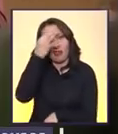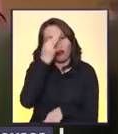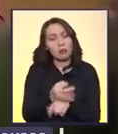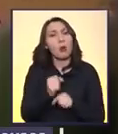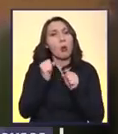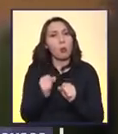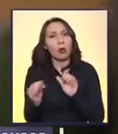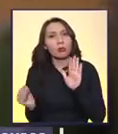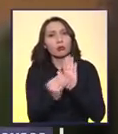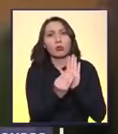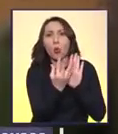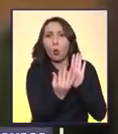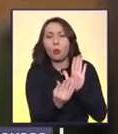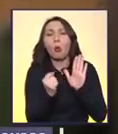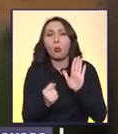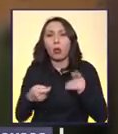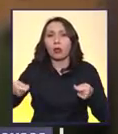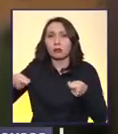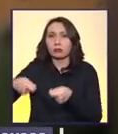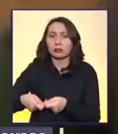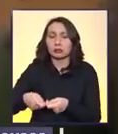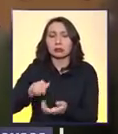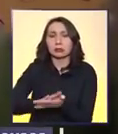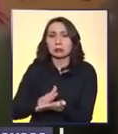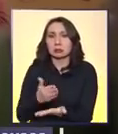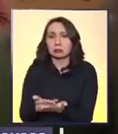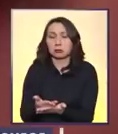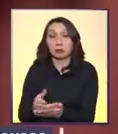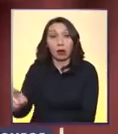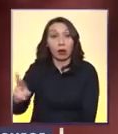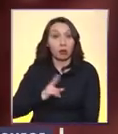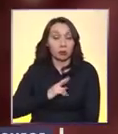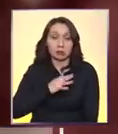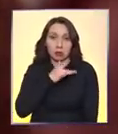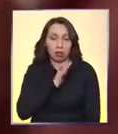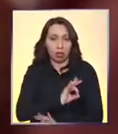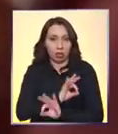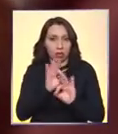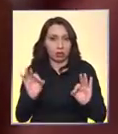codificada y así tener cobertura de salud, pero no quisieron hacer declaraciones.